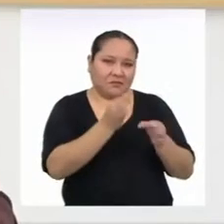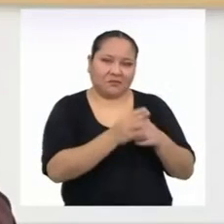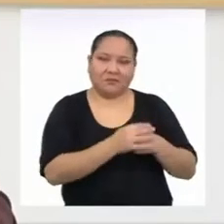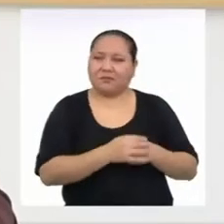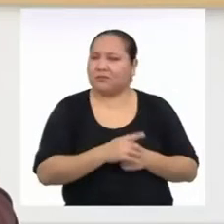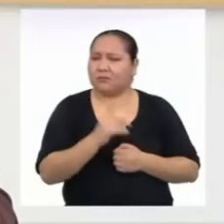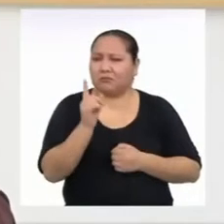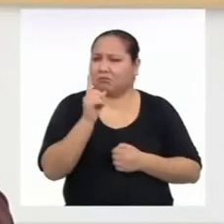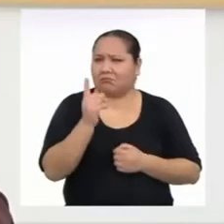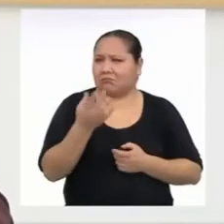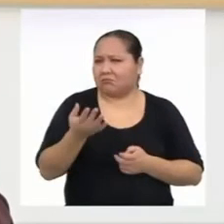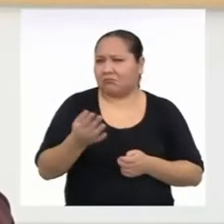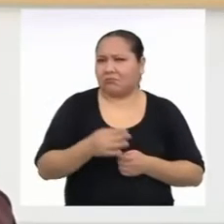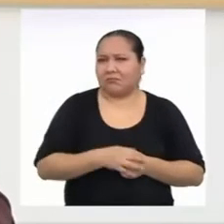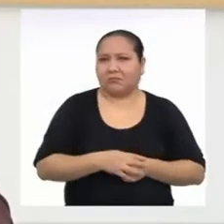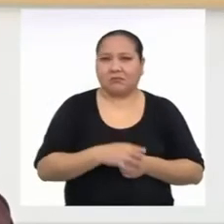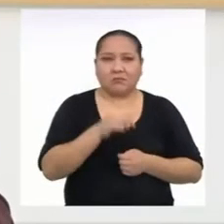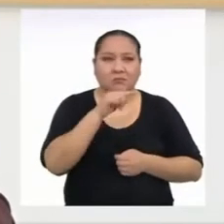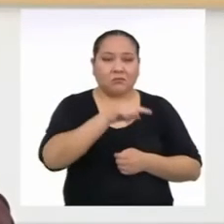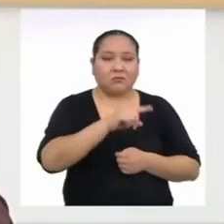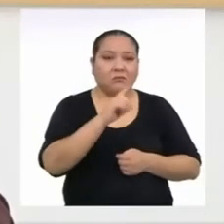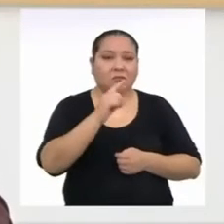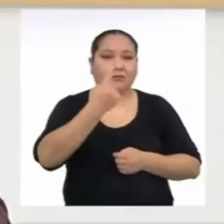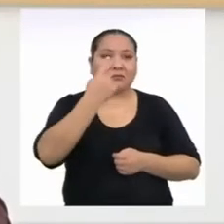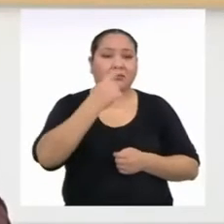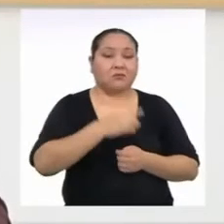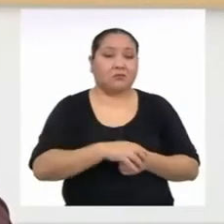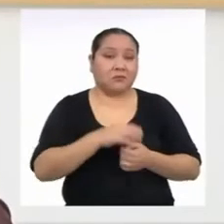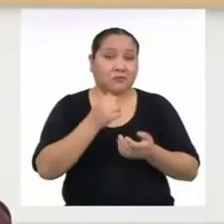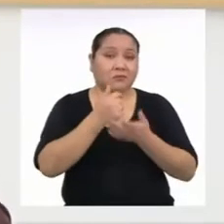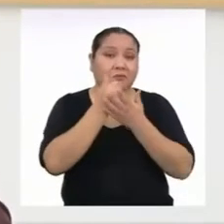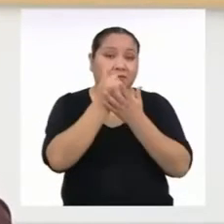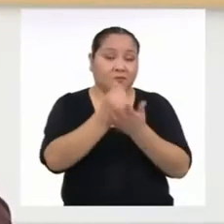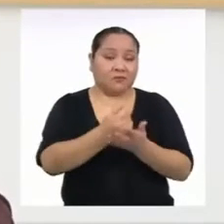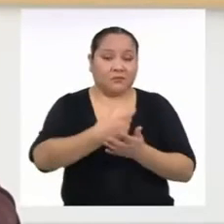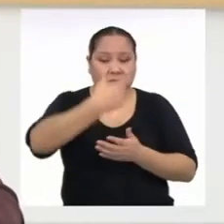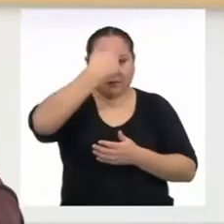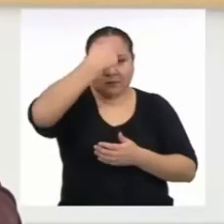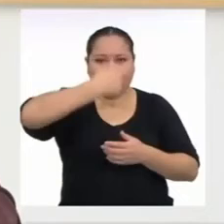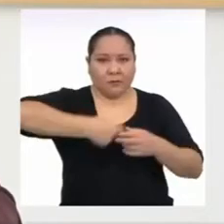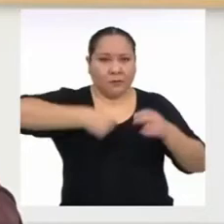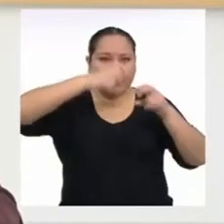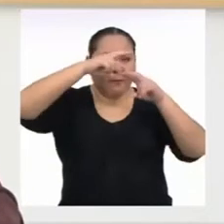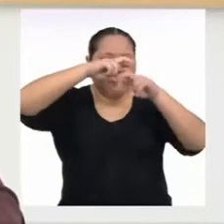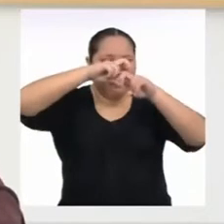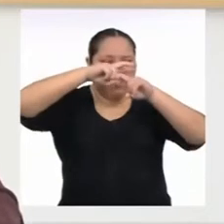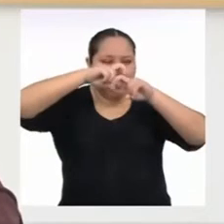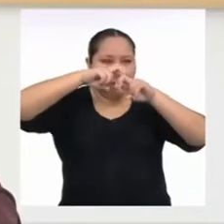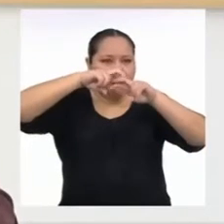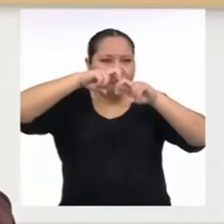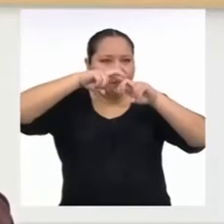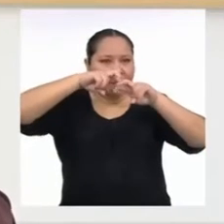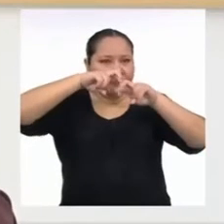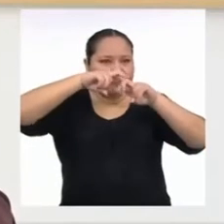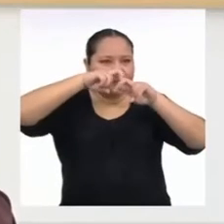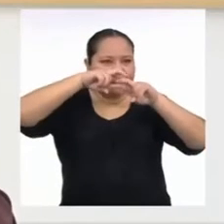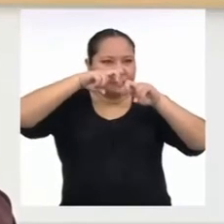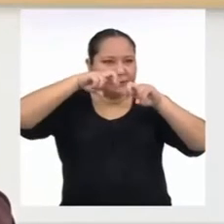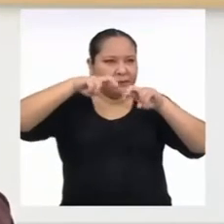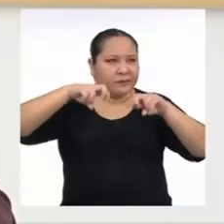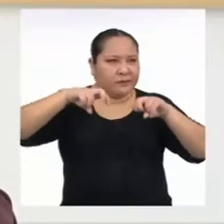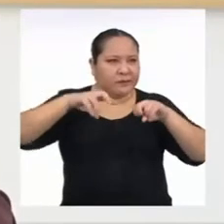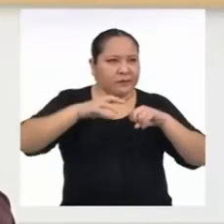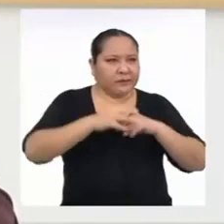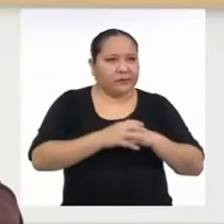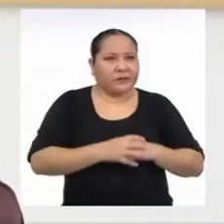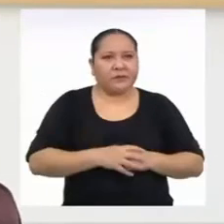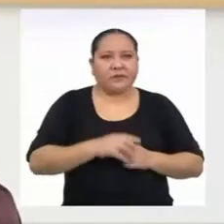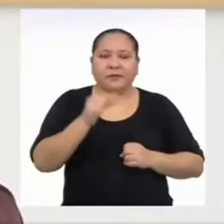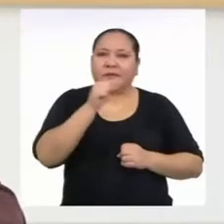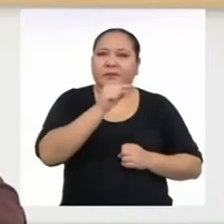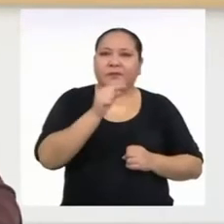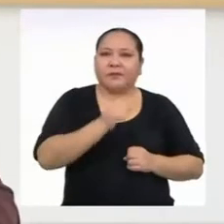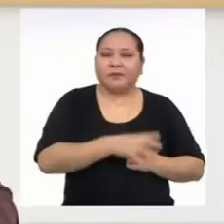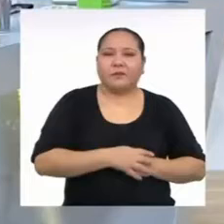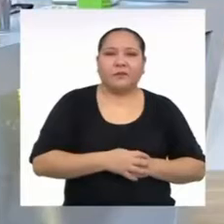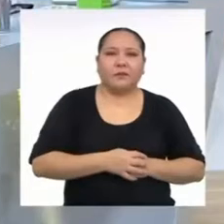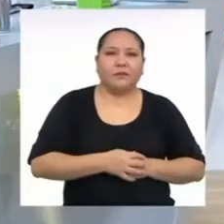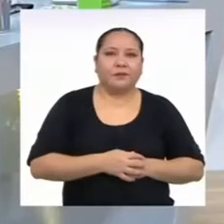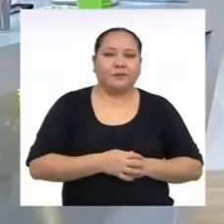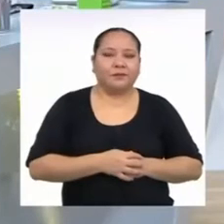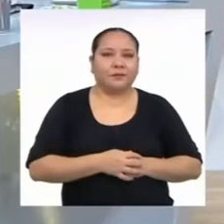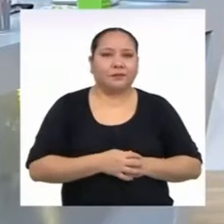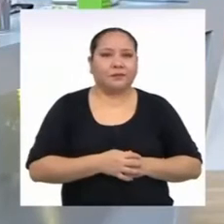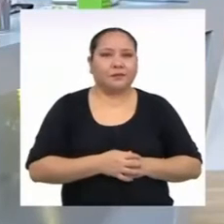No, aquí el único que se beneficia eres tú, pues facilitarás la obtención de datos de los individuos que